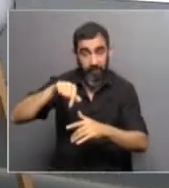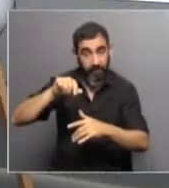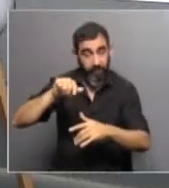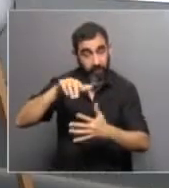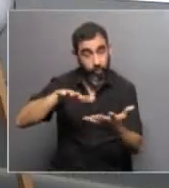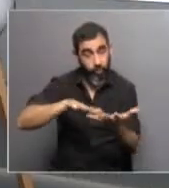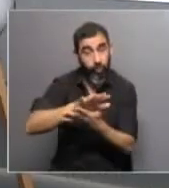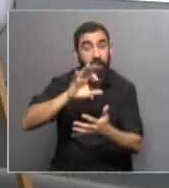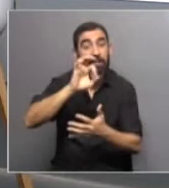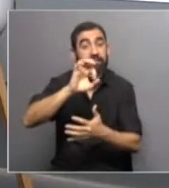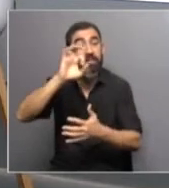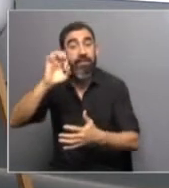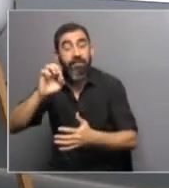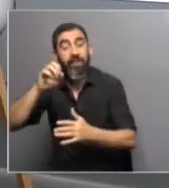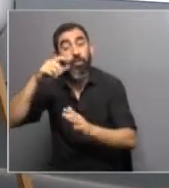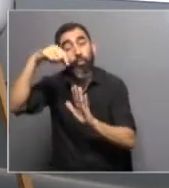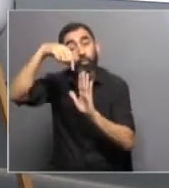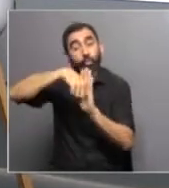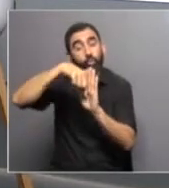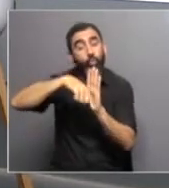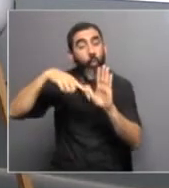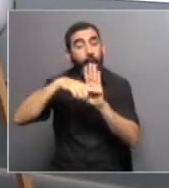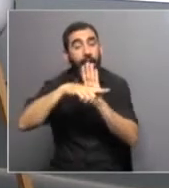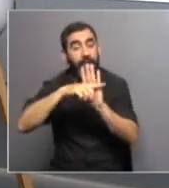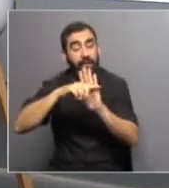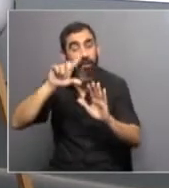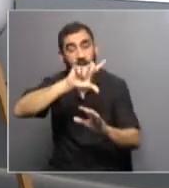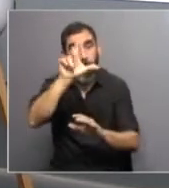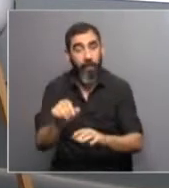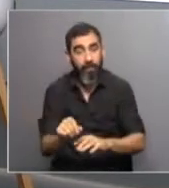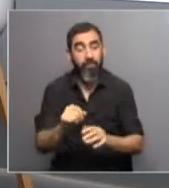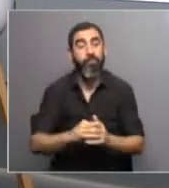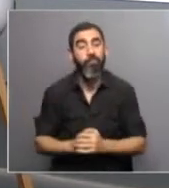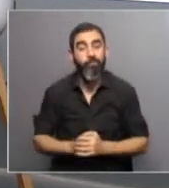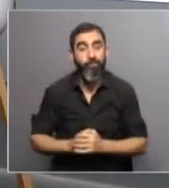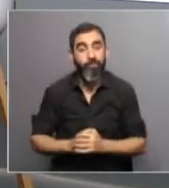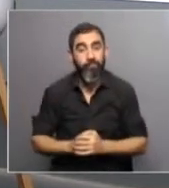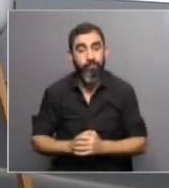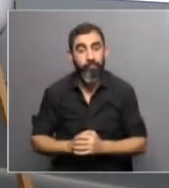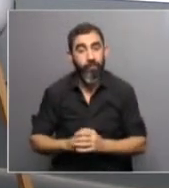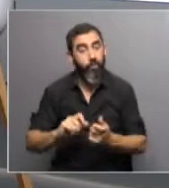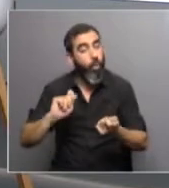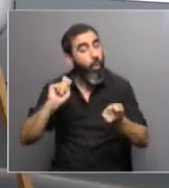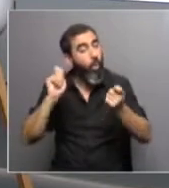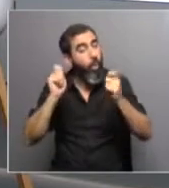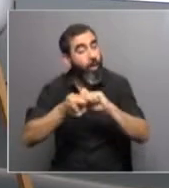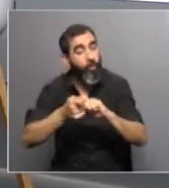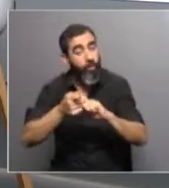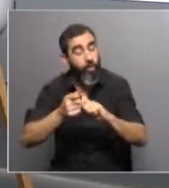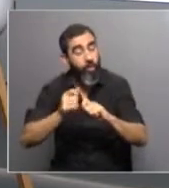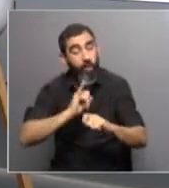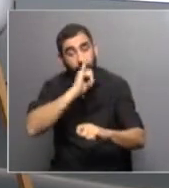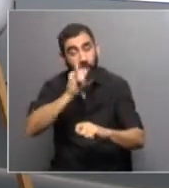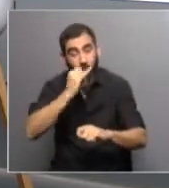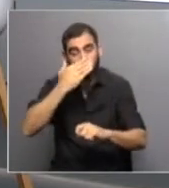como SS, que es el sudeste de Sudamérica, ¿no? Exacto, sí. Uno de los cambios grandes que tuvo el informe, este